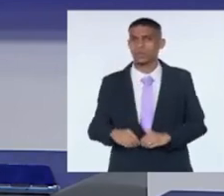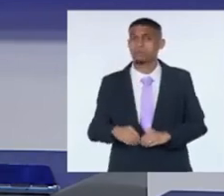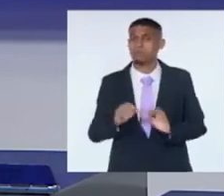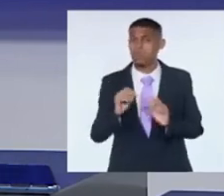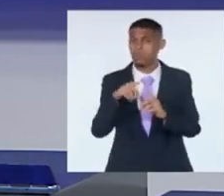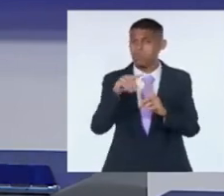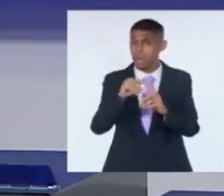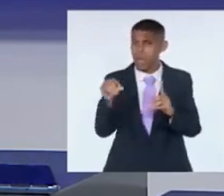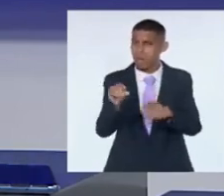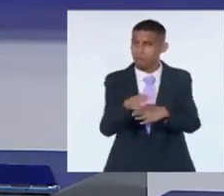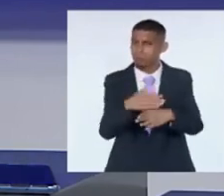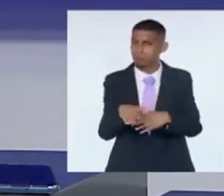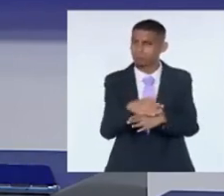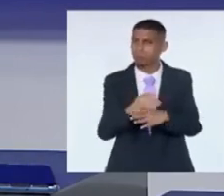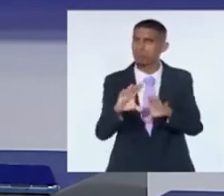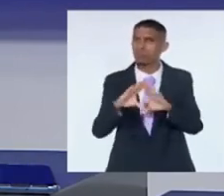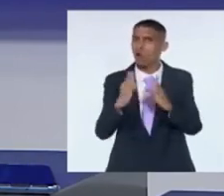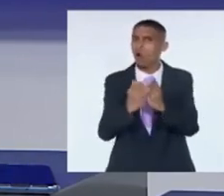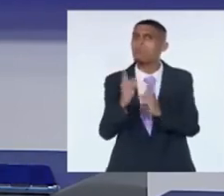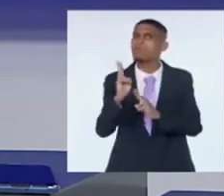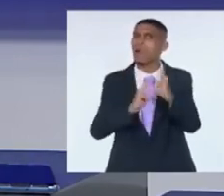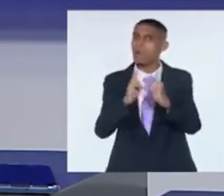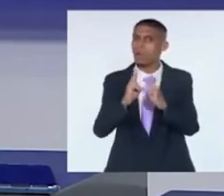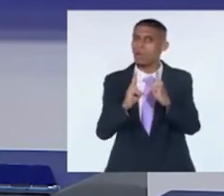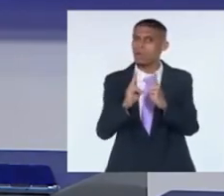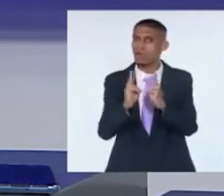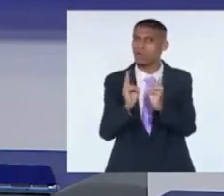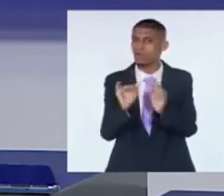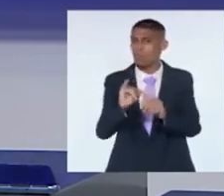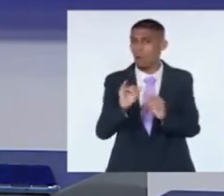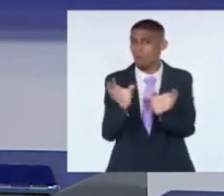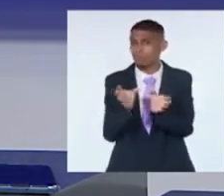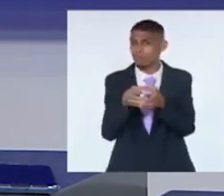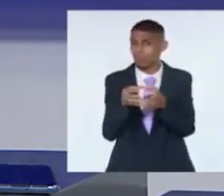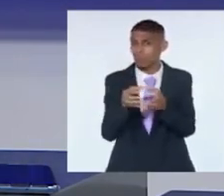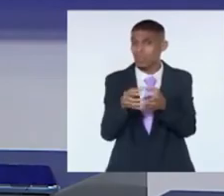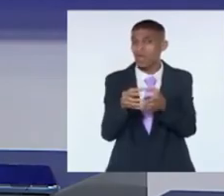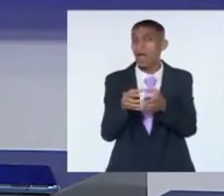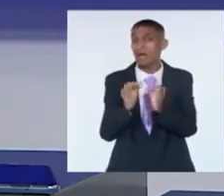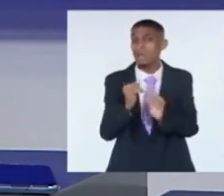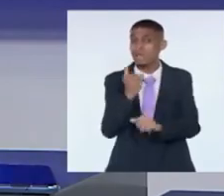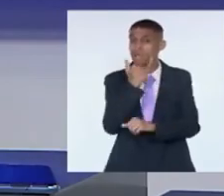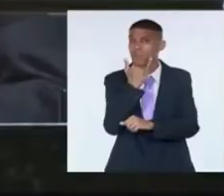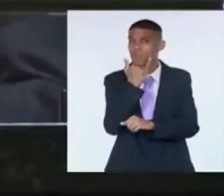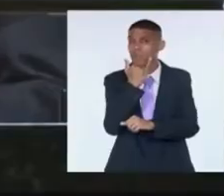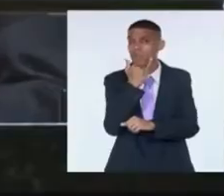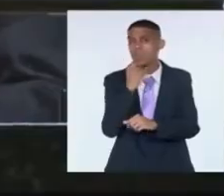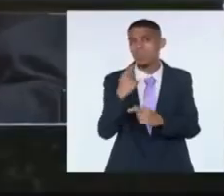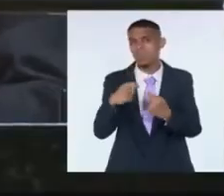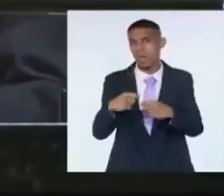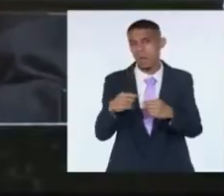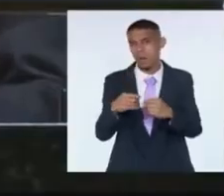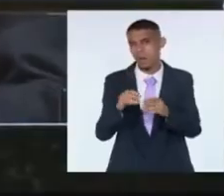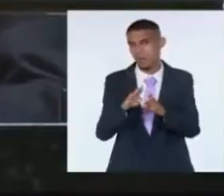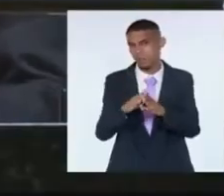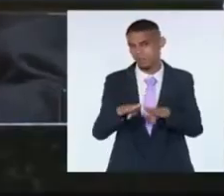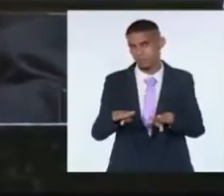tema pueden ser variadas todos coinciden en que la unidad en el enfrentamiento a los males comunes es la salida